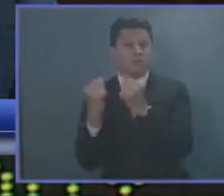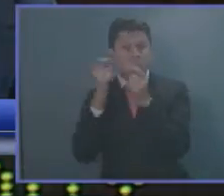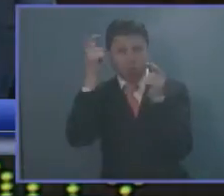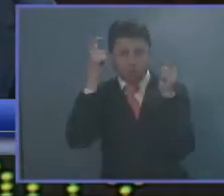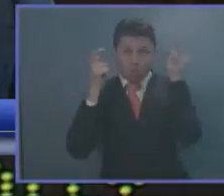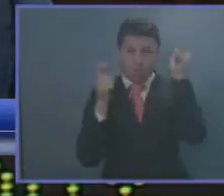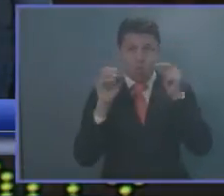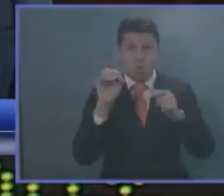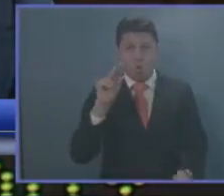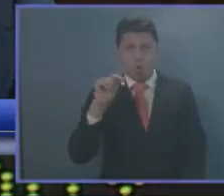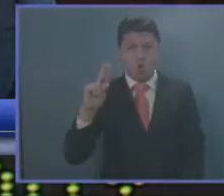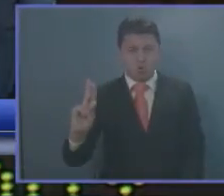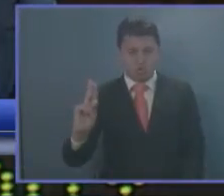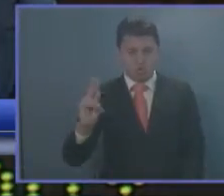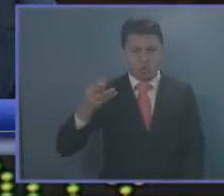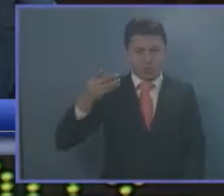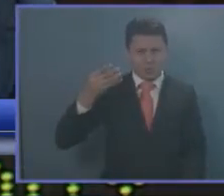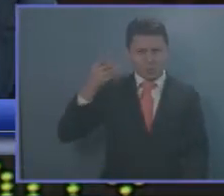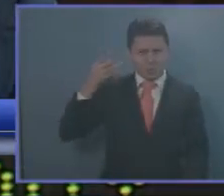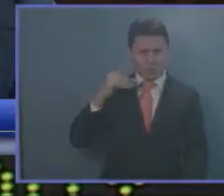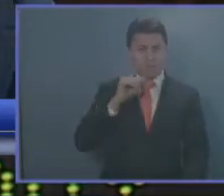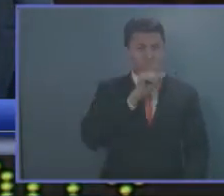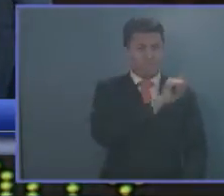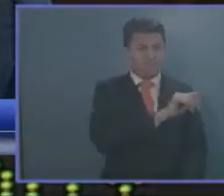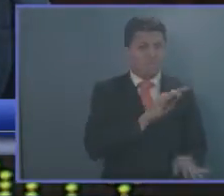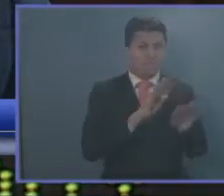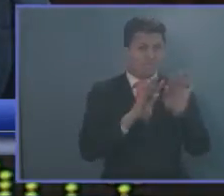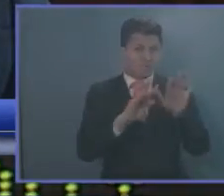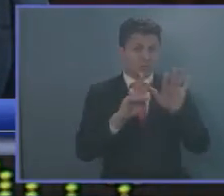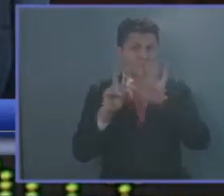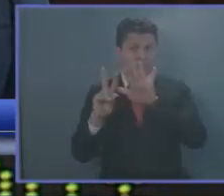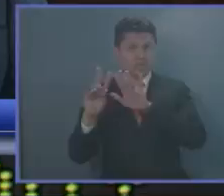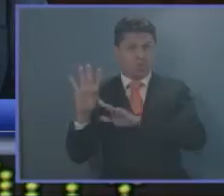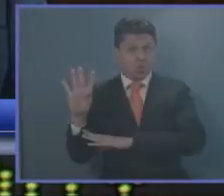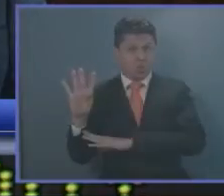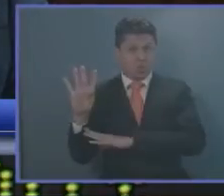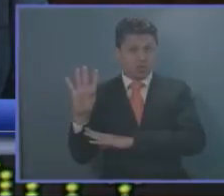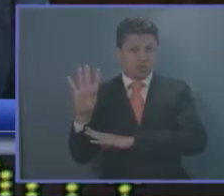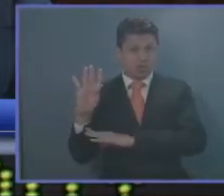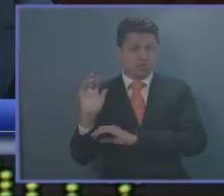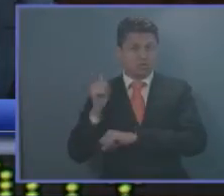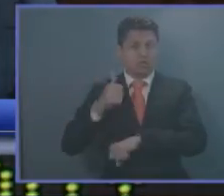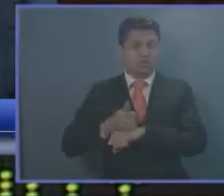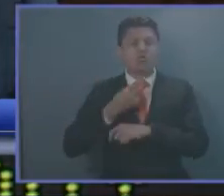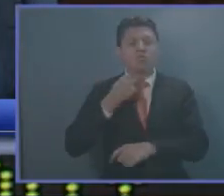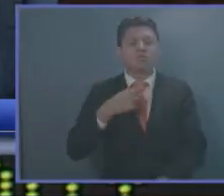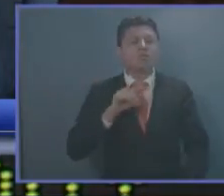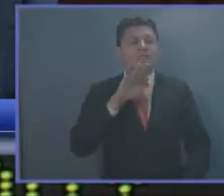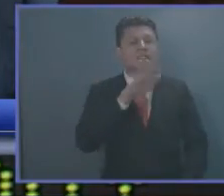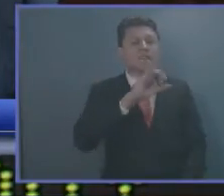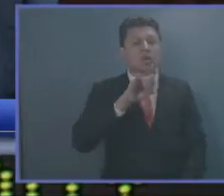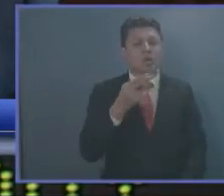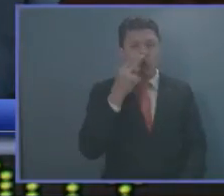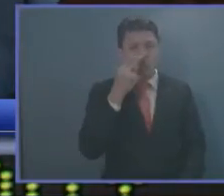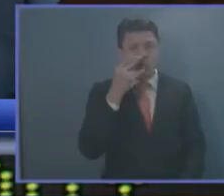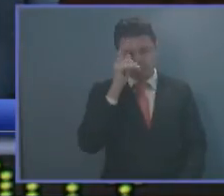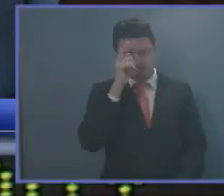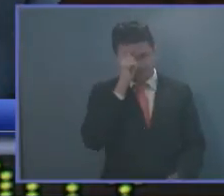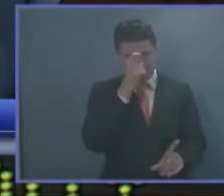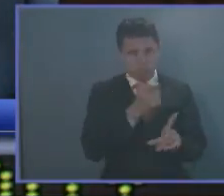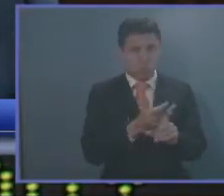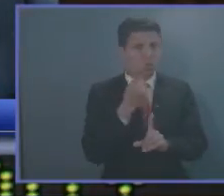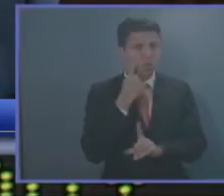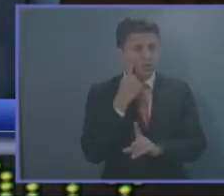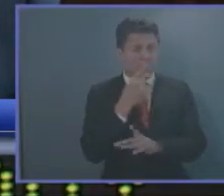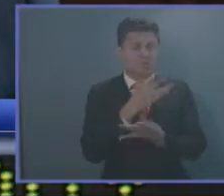desde 1974 el día 5 de junio de cada año como el Día Mundial del Medio